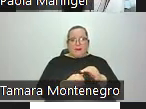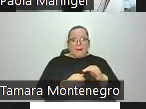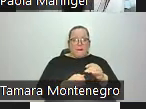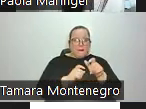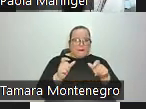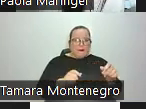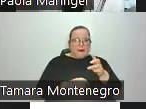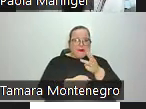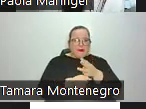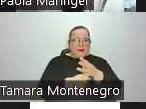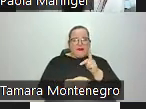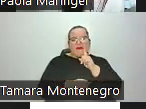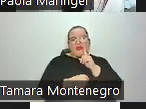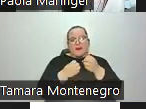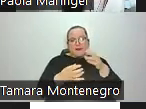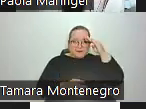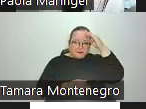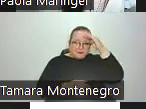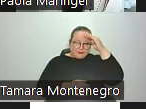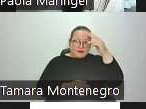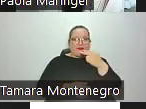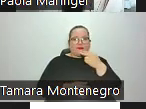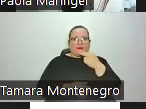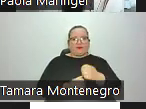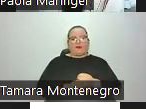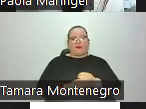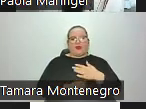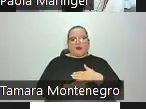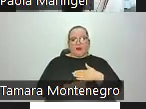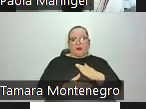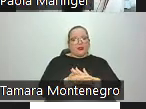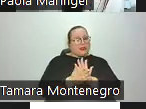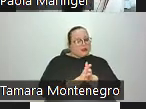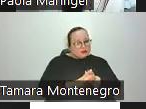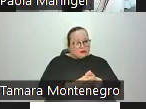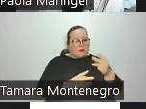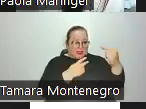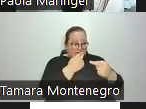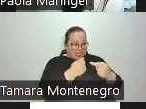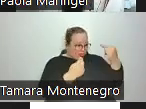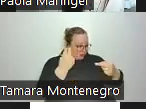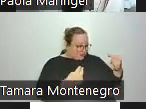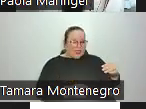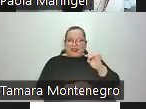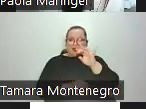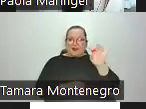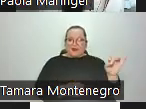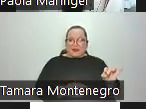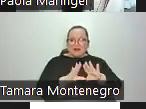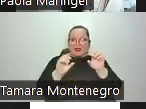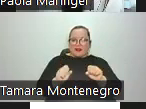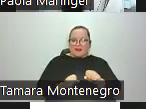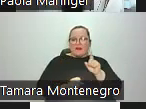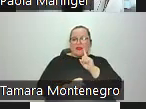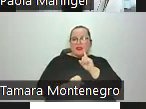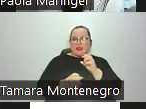mucha experiencia de vida y hay que aprovecharlo. Me encanta lo que están poniendo aquí, como mirándose, ¿sí? La plataforma me ha sacado muchas veces